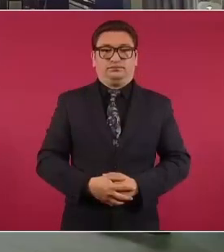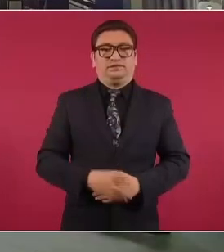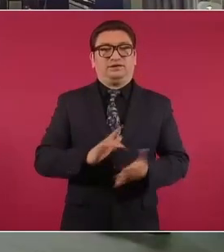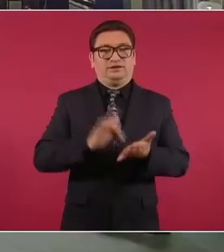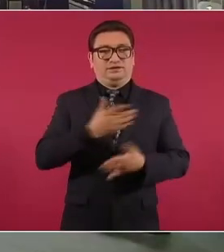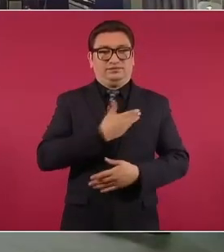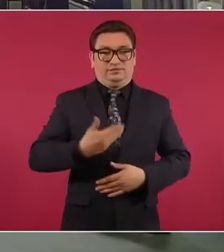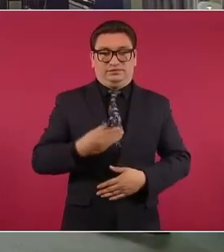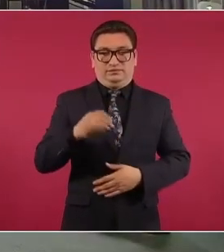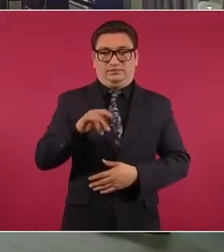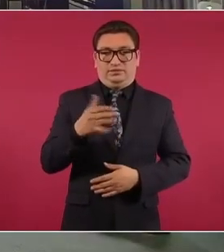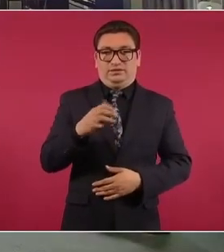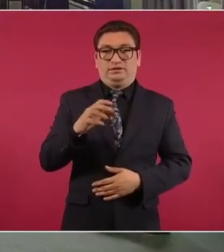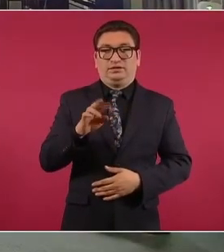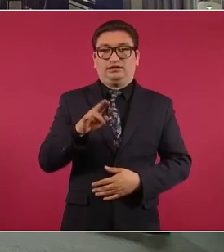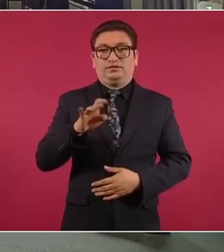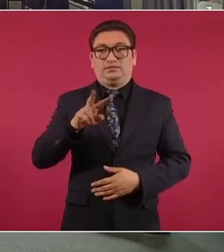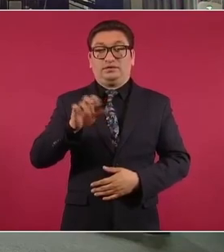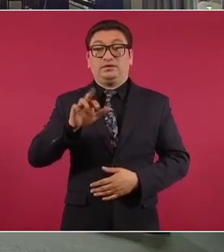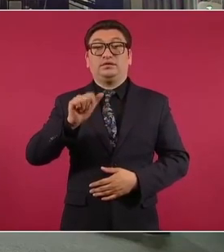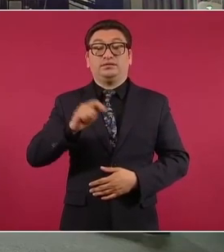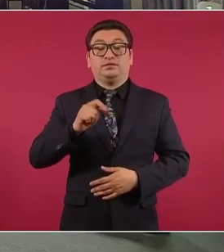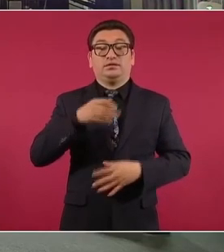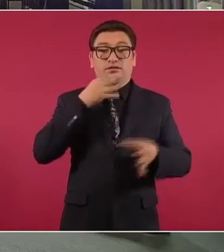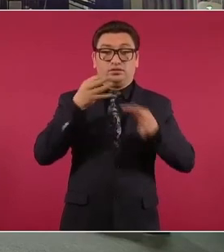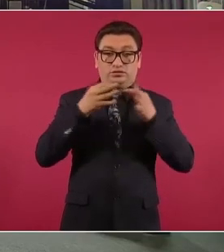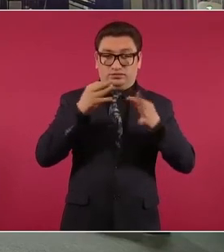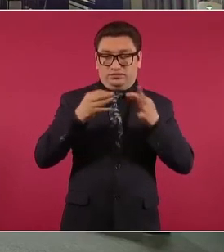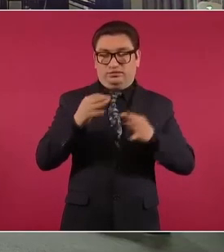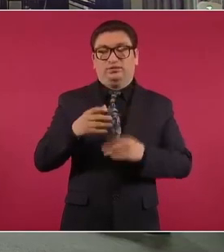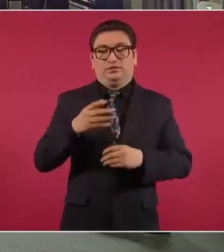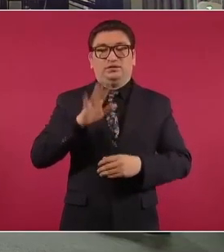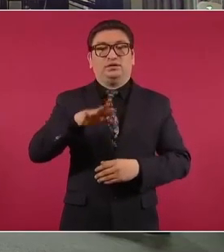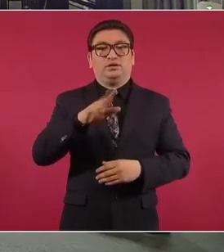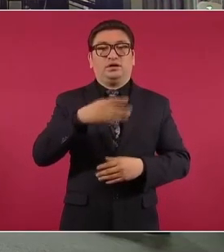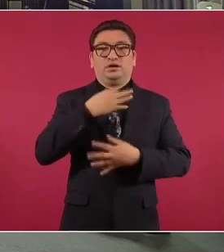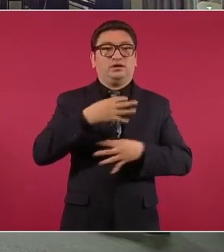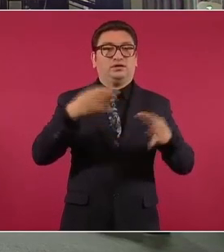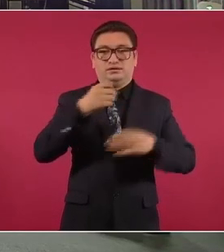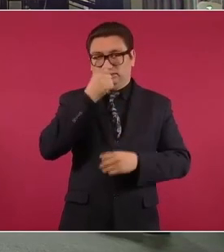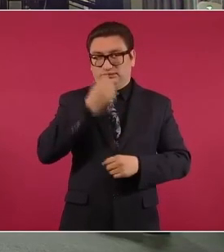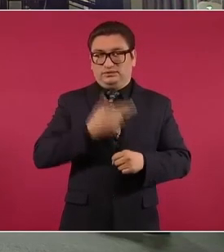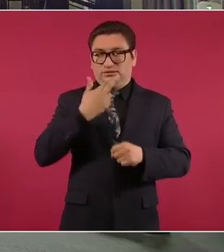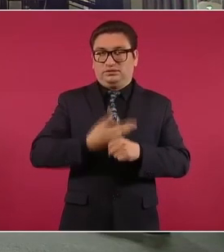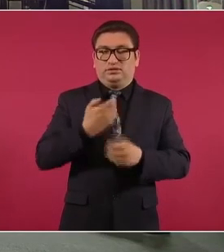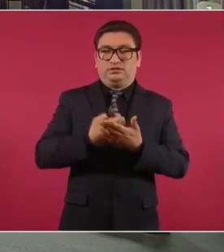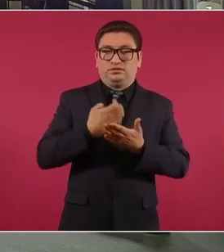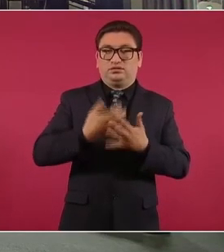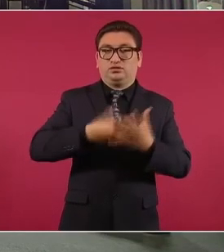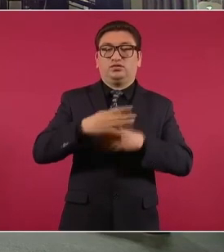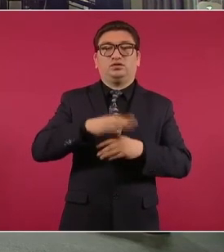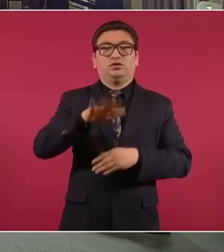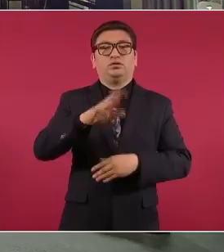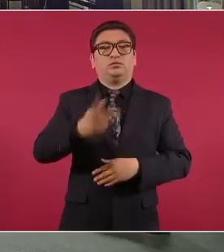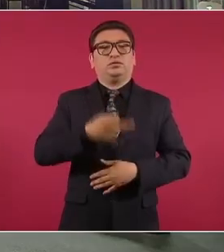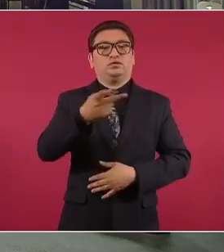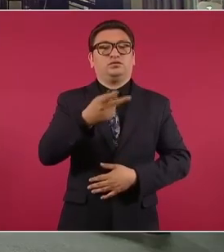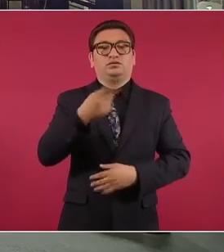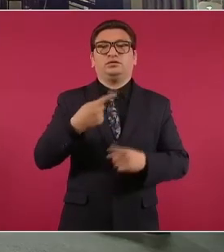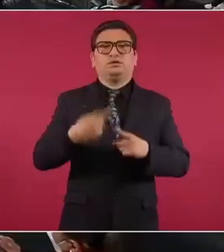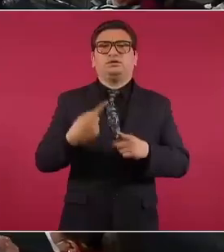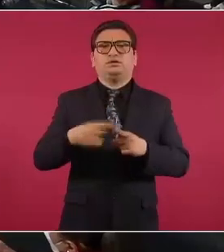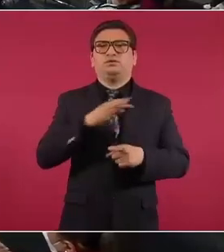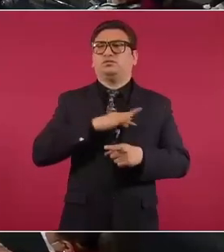Presidente, María Rivera de Enfoque Noticias. Bueno, ahora con este anuncio de la Secretaría de Economía, solo preguntarle, ¿quién